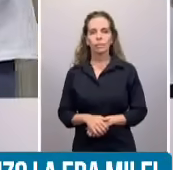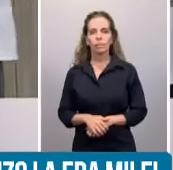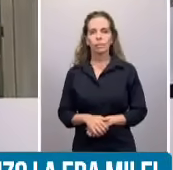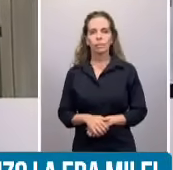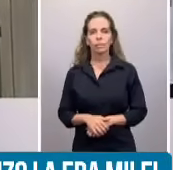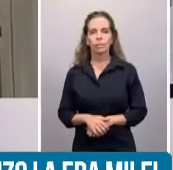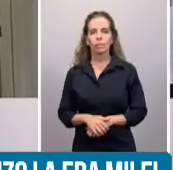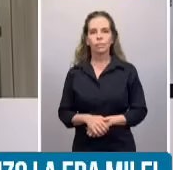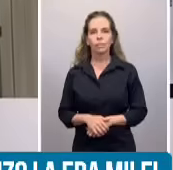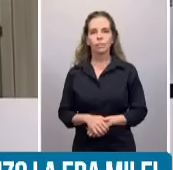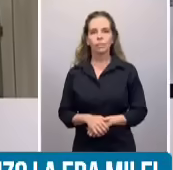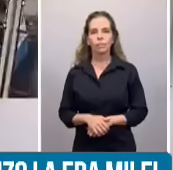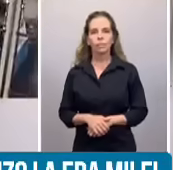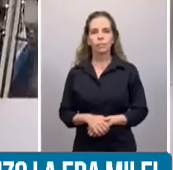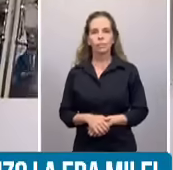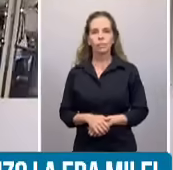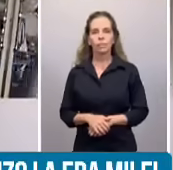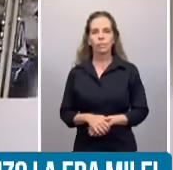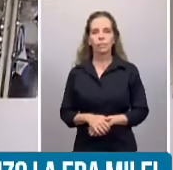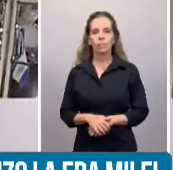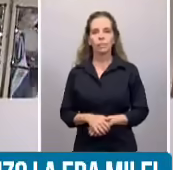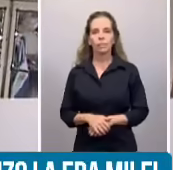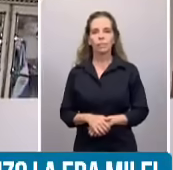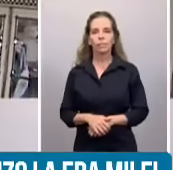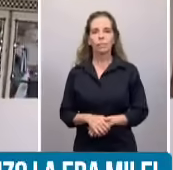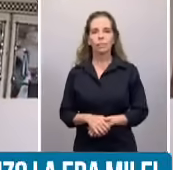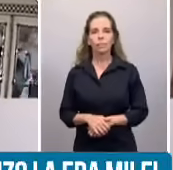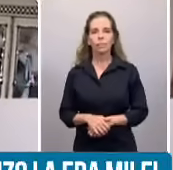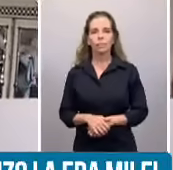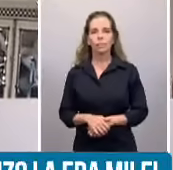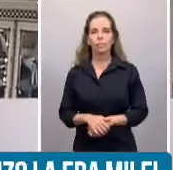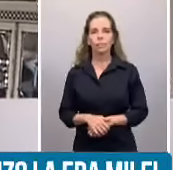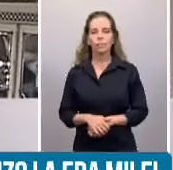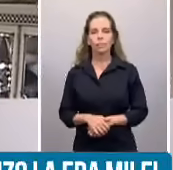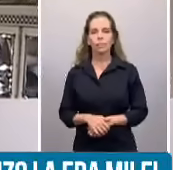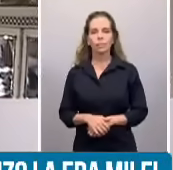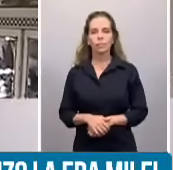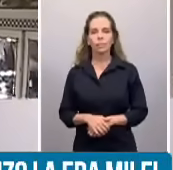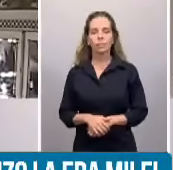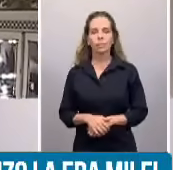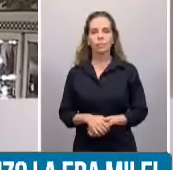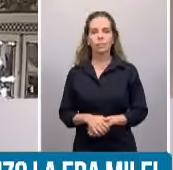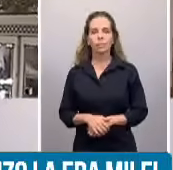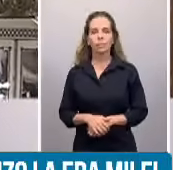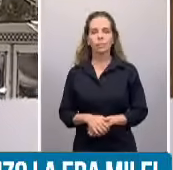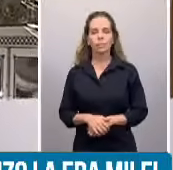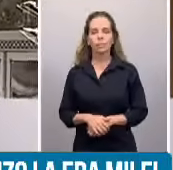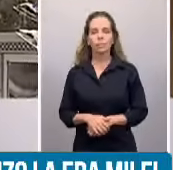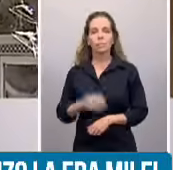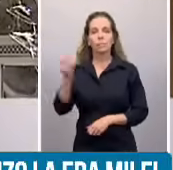está Victoria Villarruel y Diana Mondino. Diana Mondino que fue una estratega, Diego, lo hablábamos la vez pasada, una